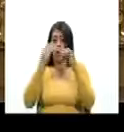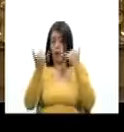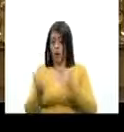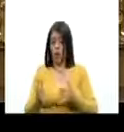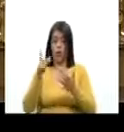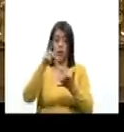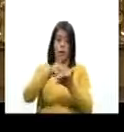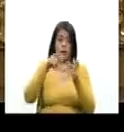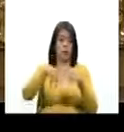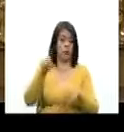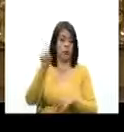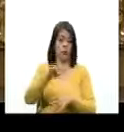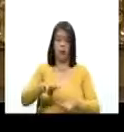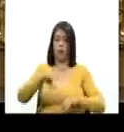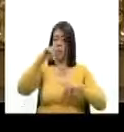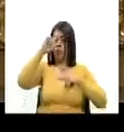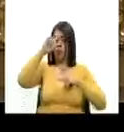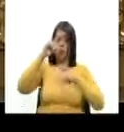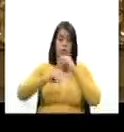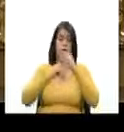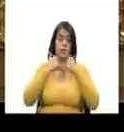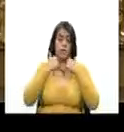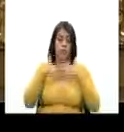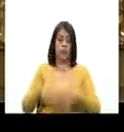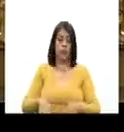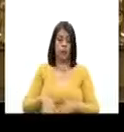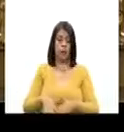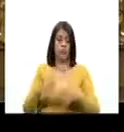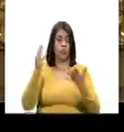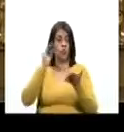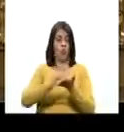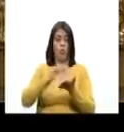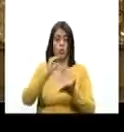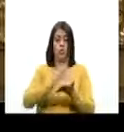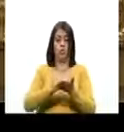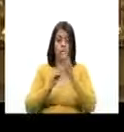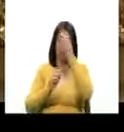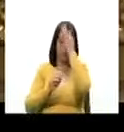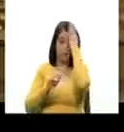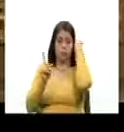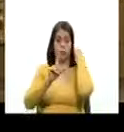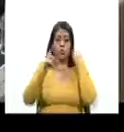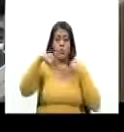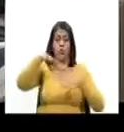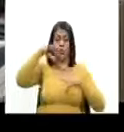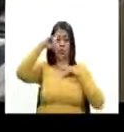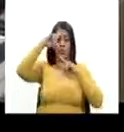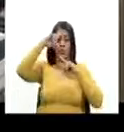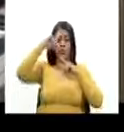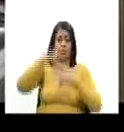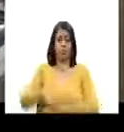acá, no me arrepiento de haber perdido la cuenta. ¡No me arrepiento!